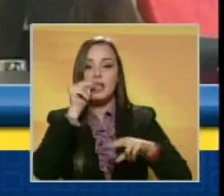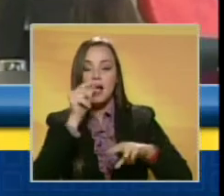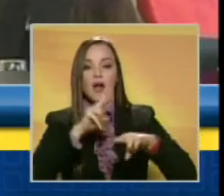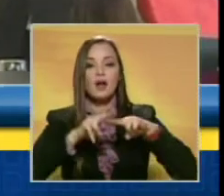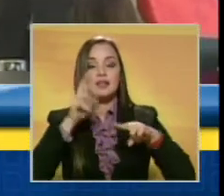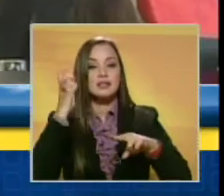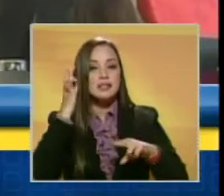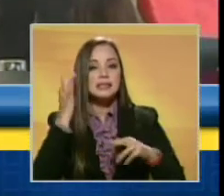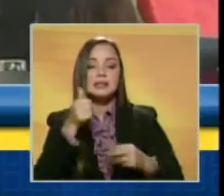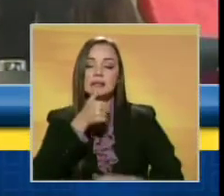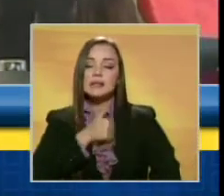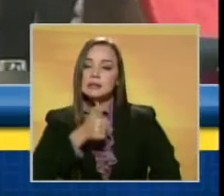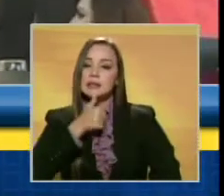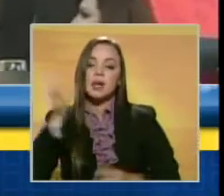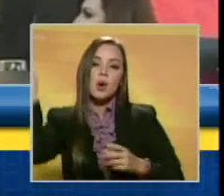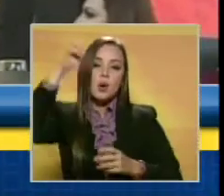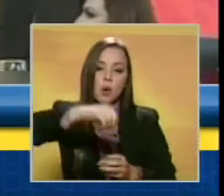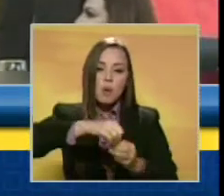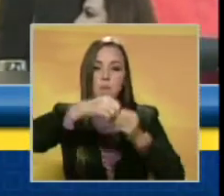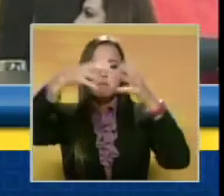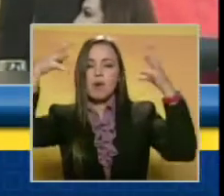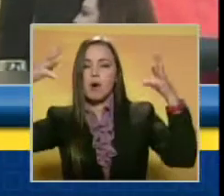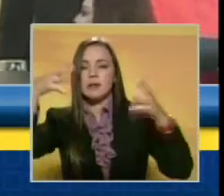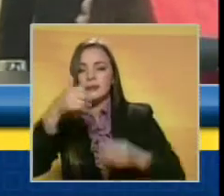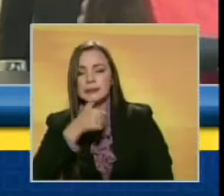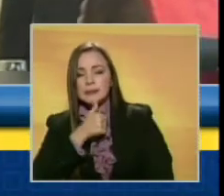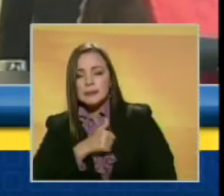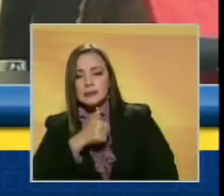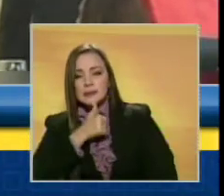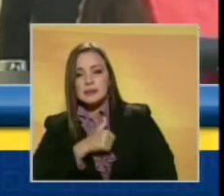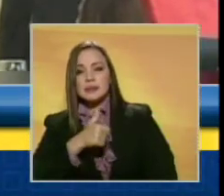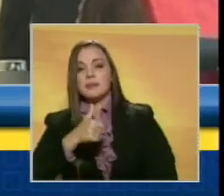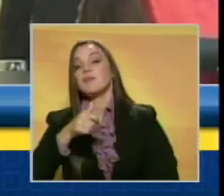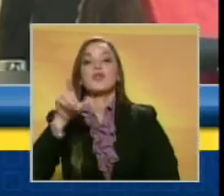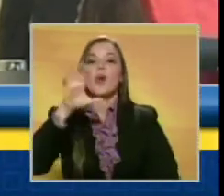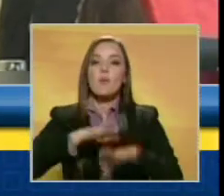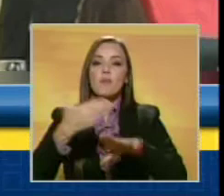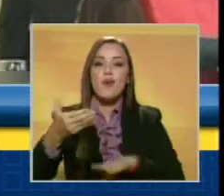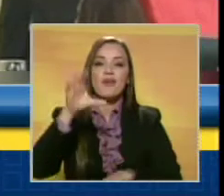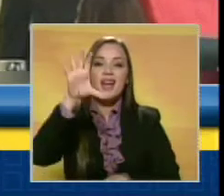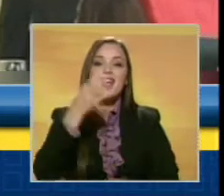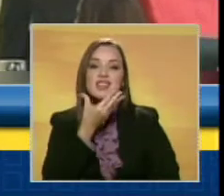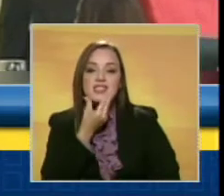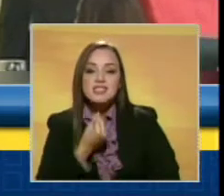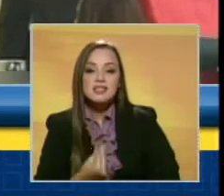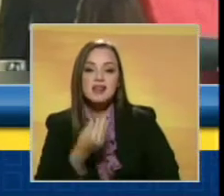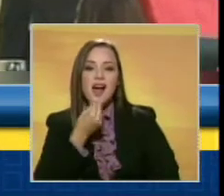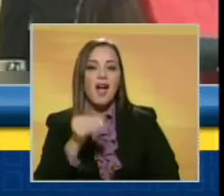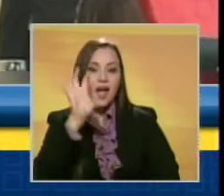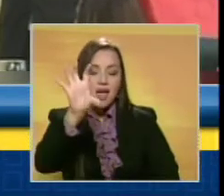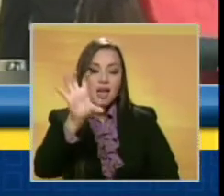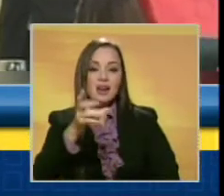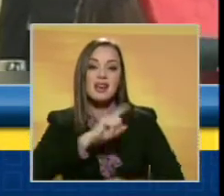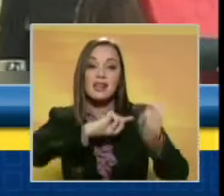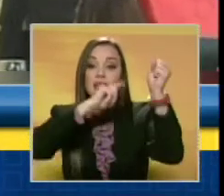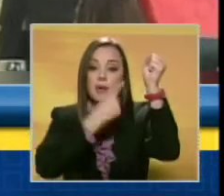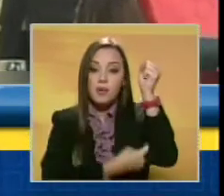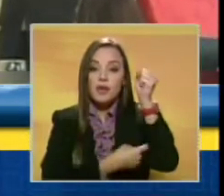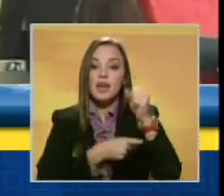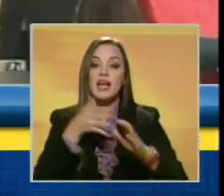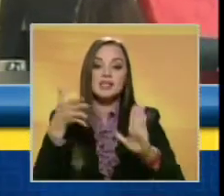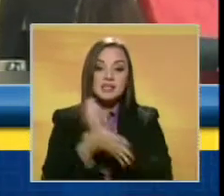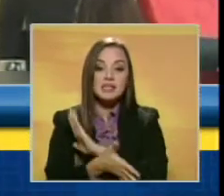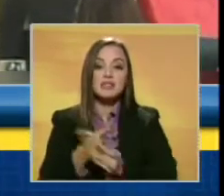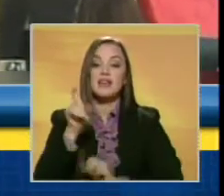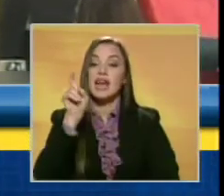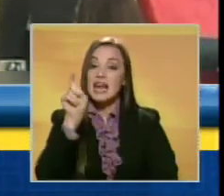los bombardeos criminales del Estado de Israel y de poderes imperiales, es una enseñanza